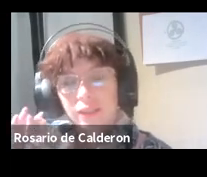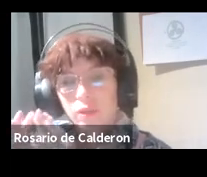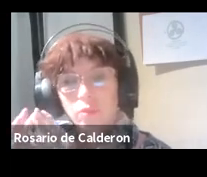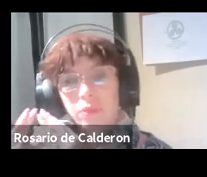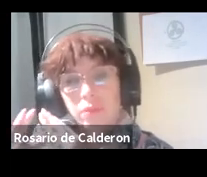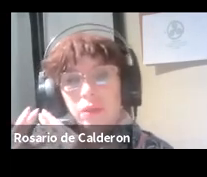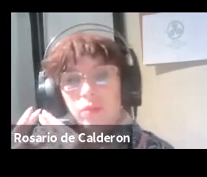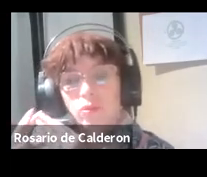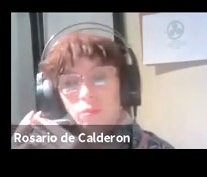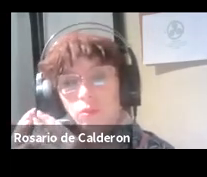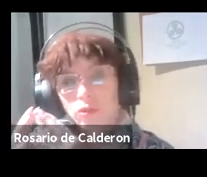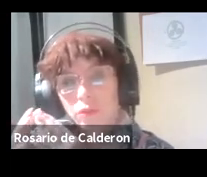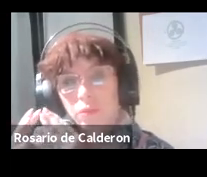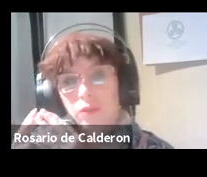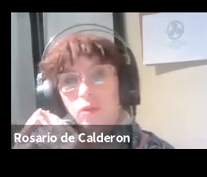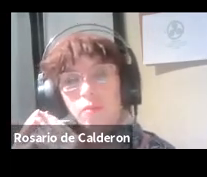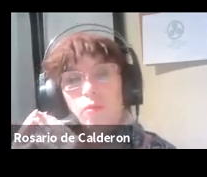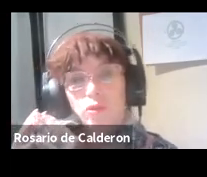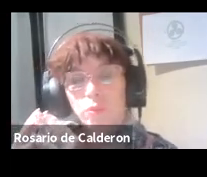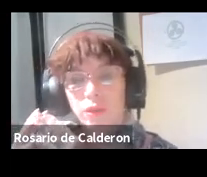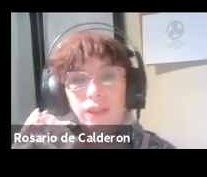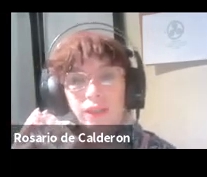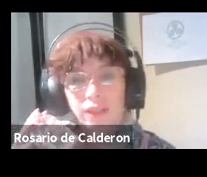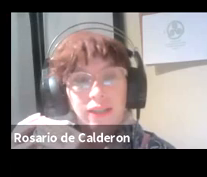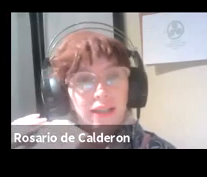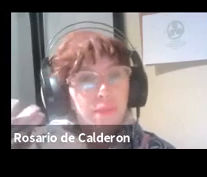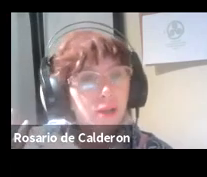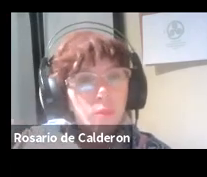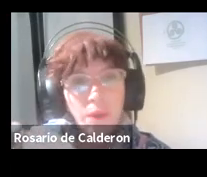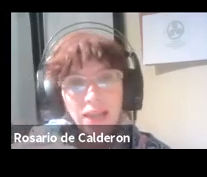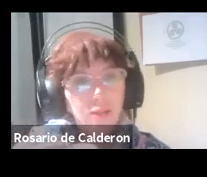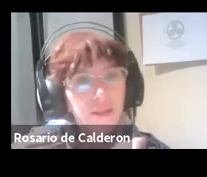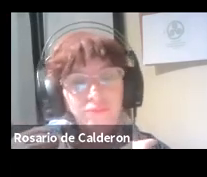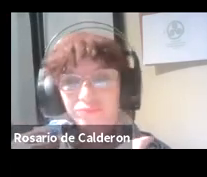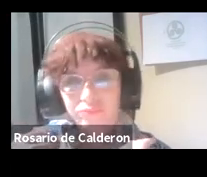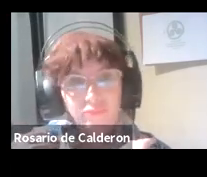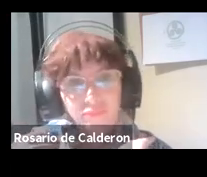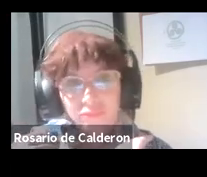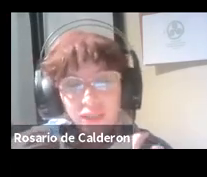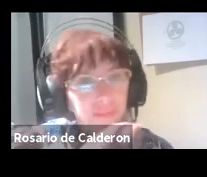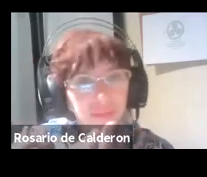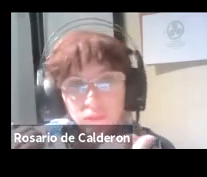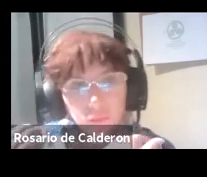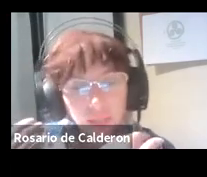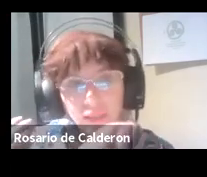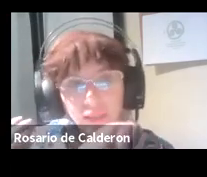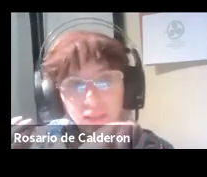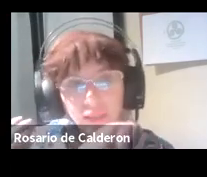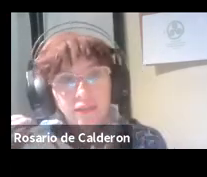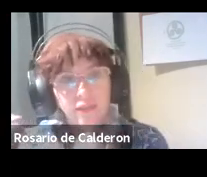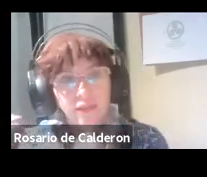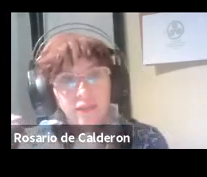este vídeo a mí me gusta mucho me toca mucho porque saben cómo bailar es una